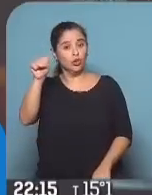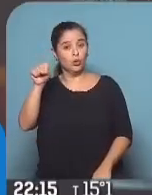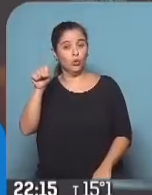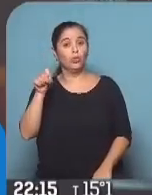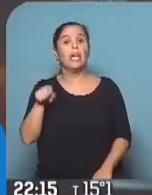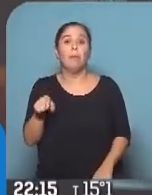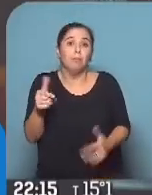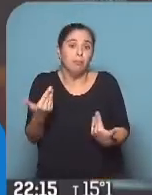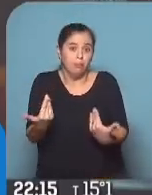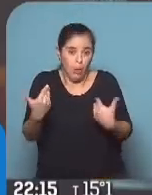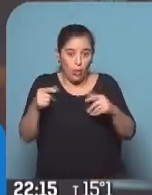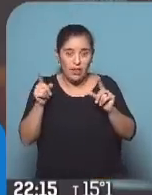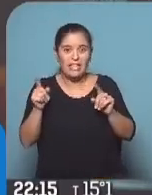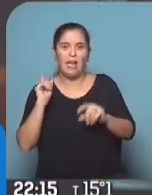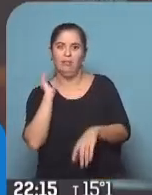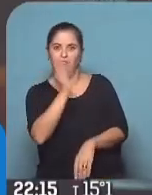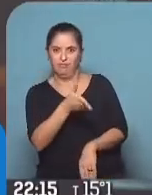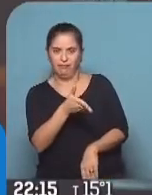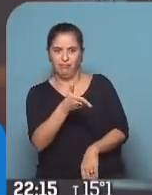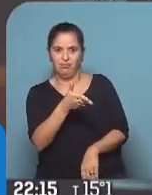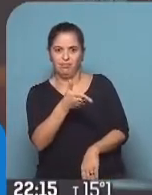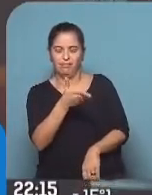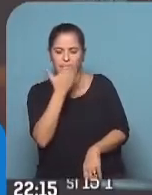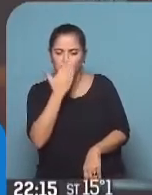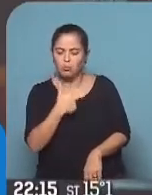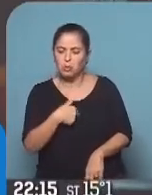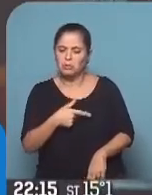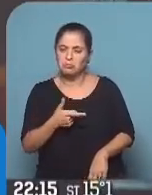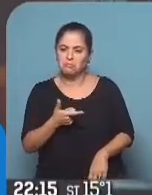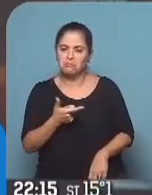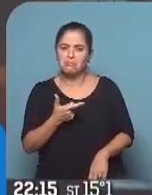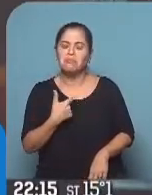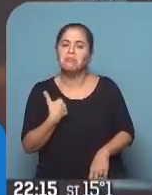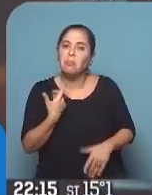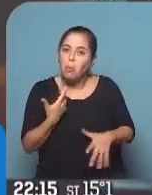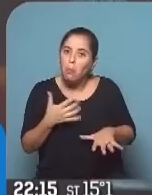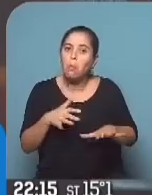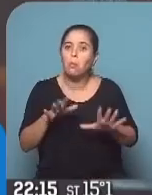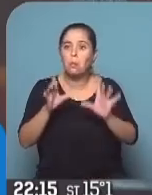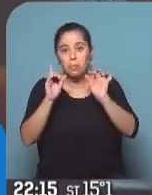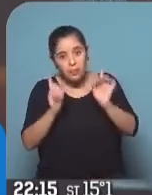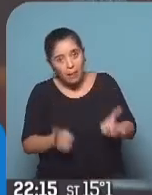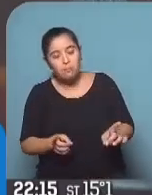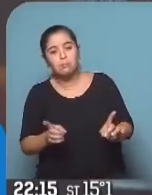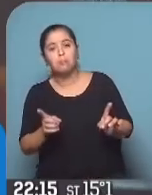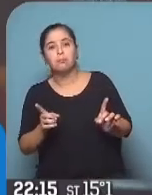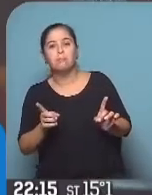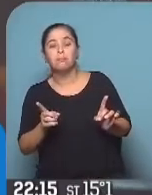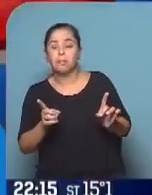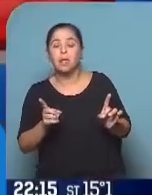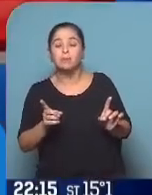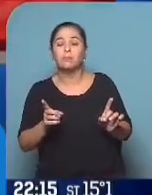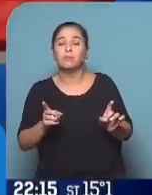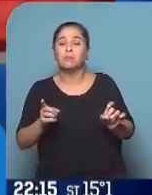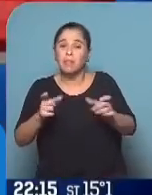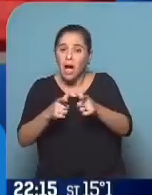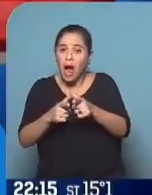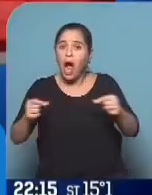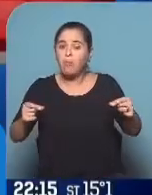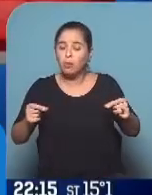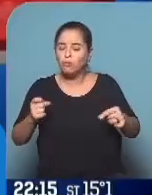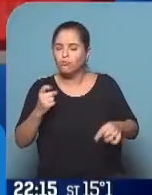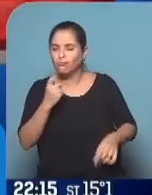espacio el satélite Sputnik. Después sintió que en algún momento Japón amenazaba la hegemonía norteamericana, pero en todo caso era un